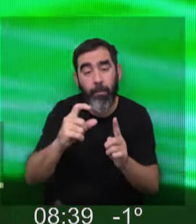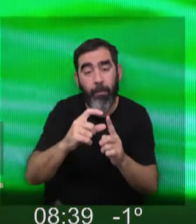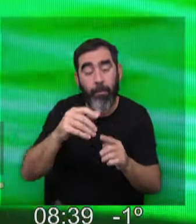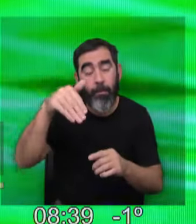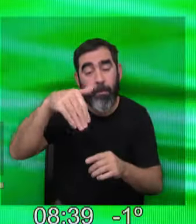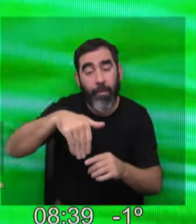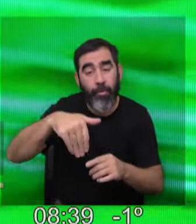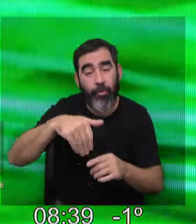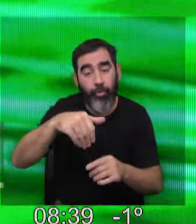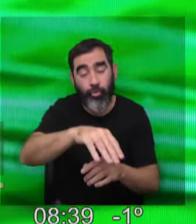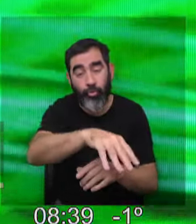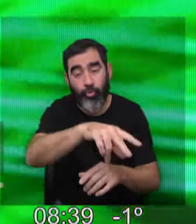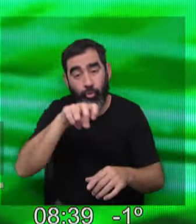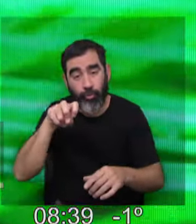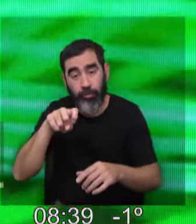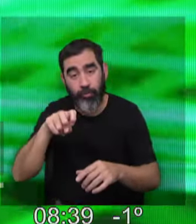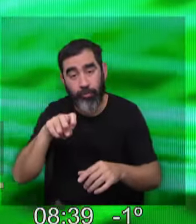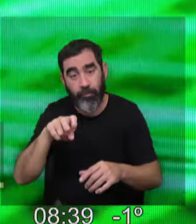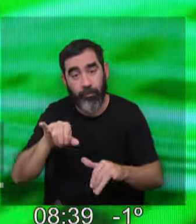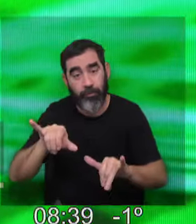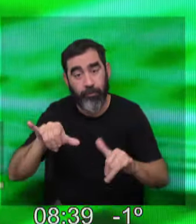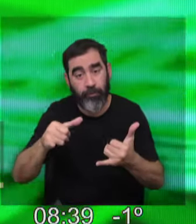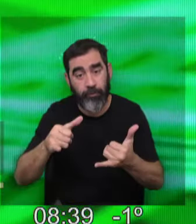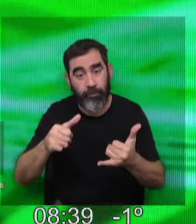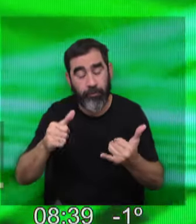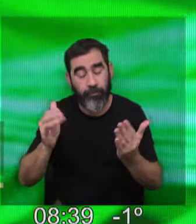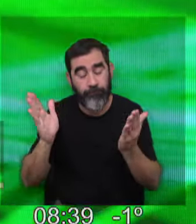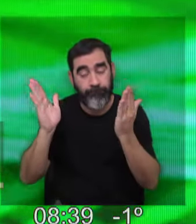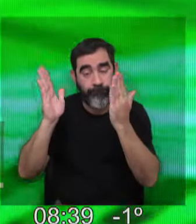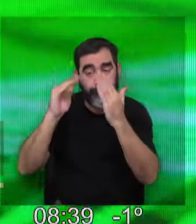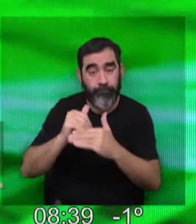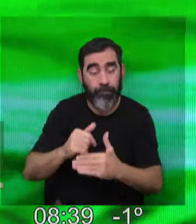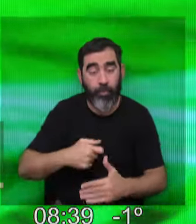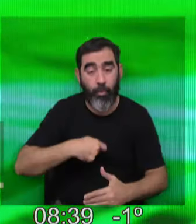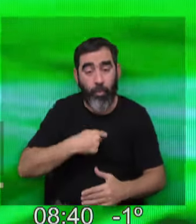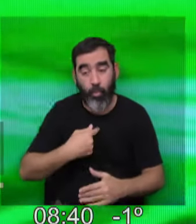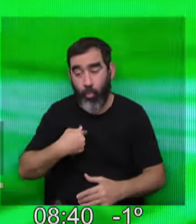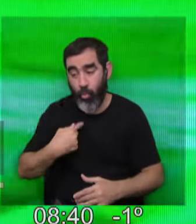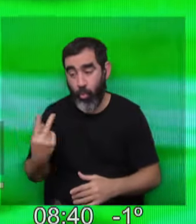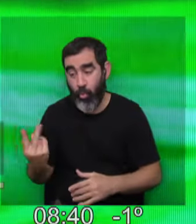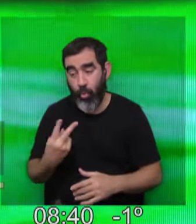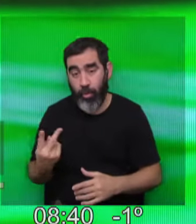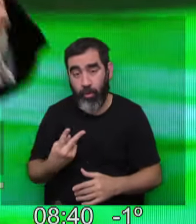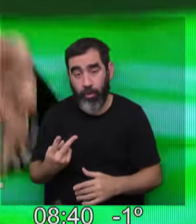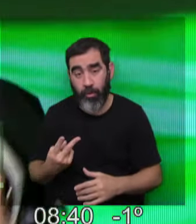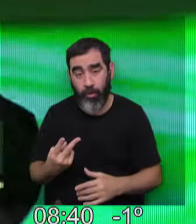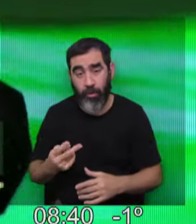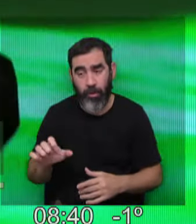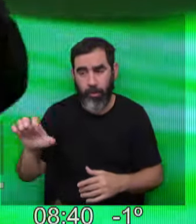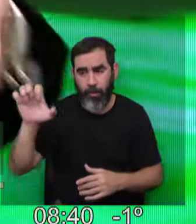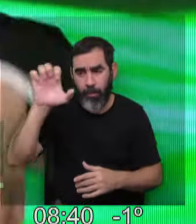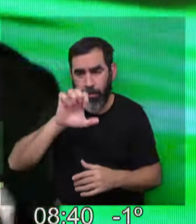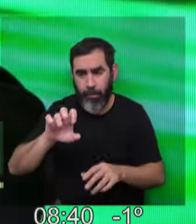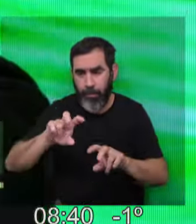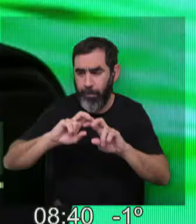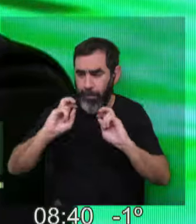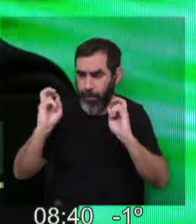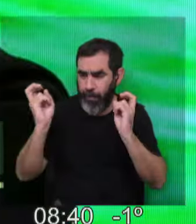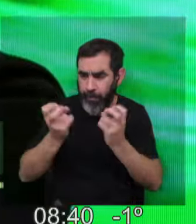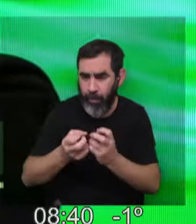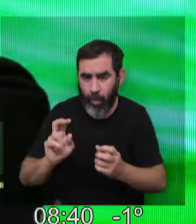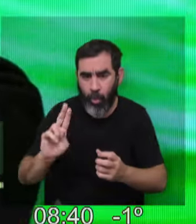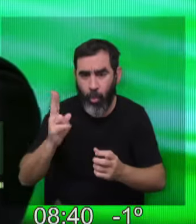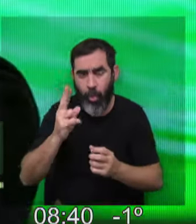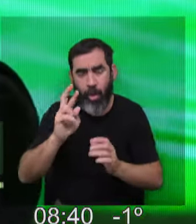ahí, eso ya nos inhibe. Mujica y yo hemos estado con empresarios, el Uruguay